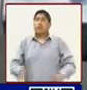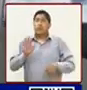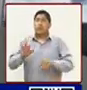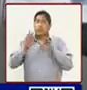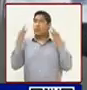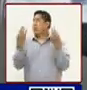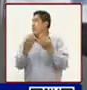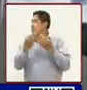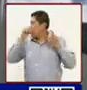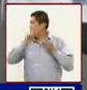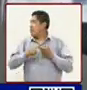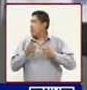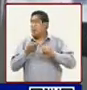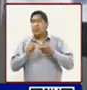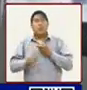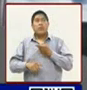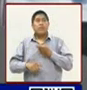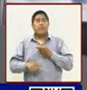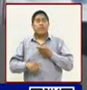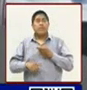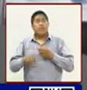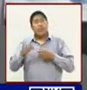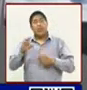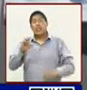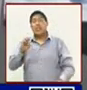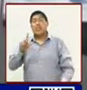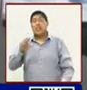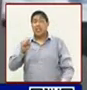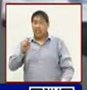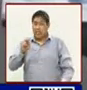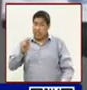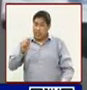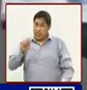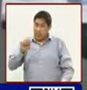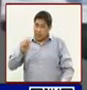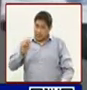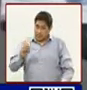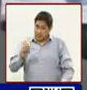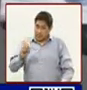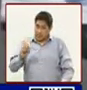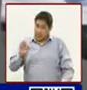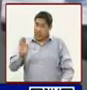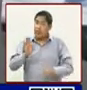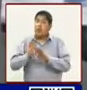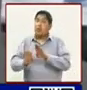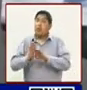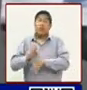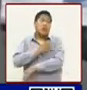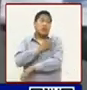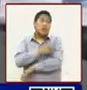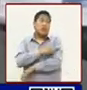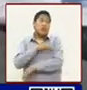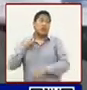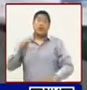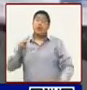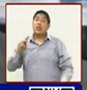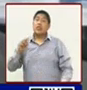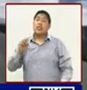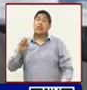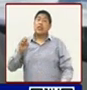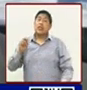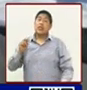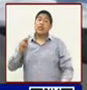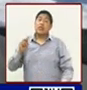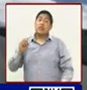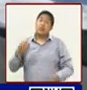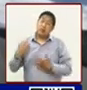Familiares, amigos y también la esposa de Celestino están en las puertas del hospital El Quenco, en la ciudad del Alto, esperando una